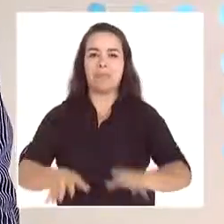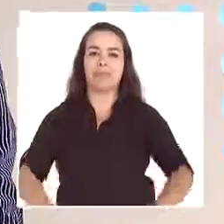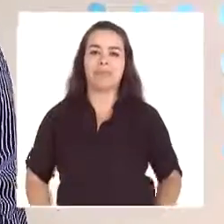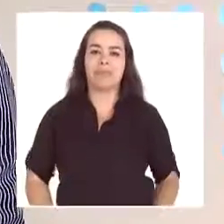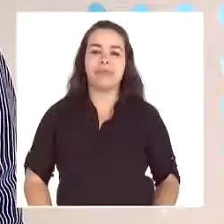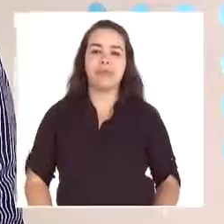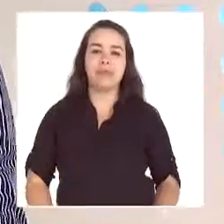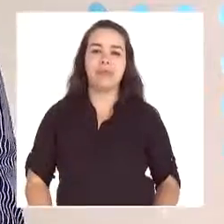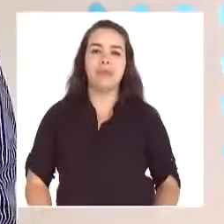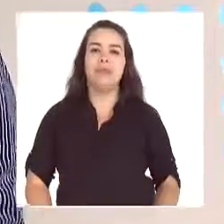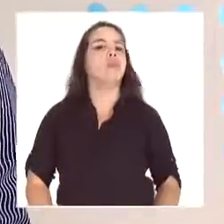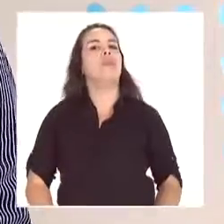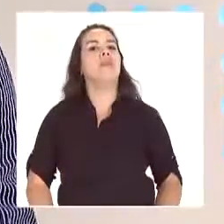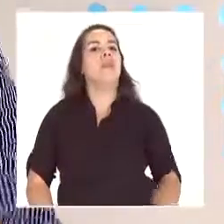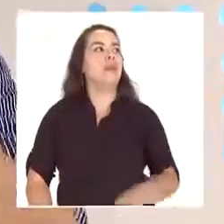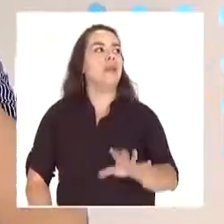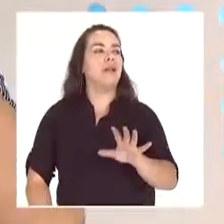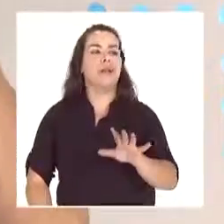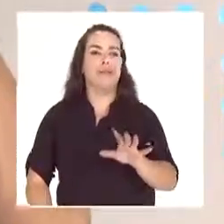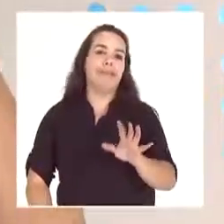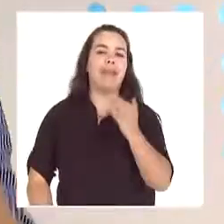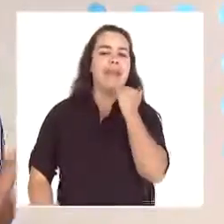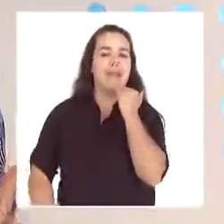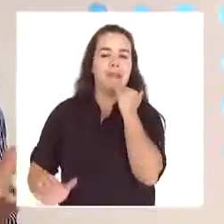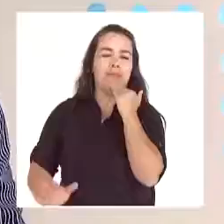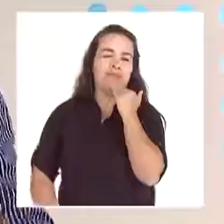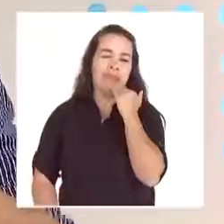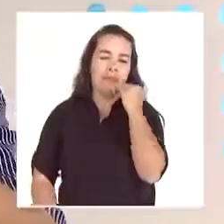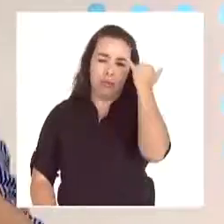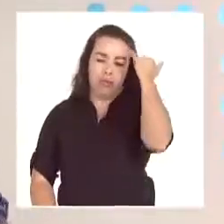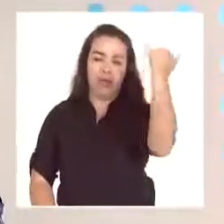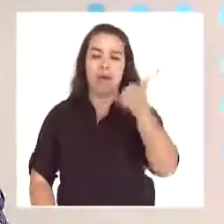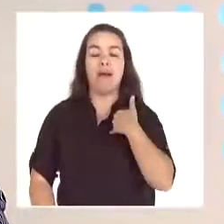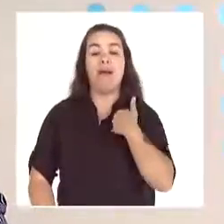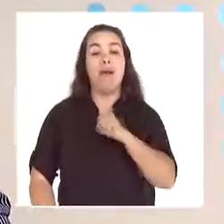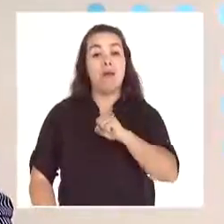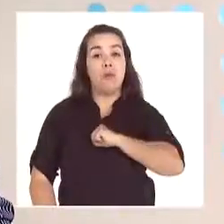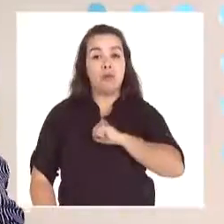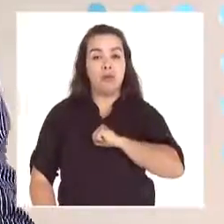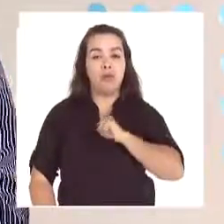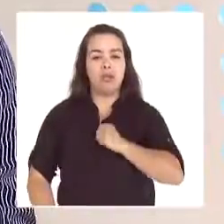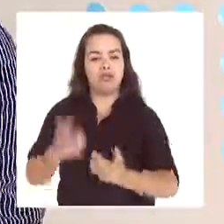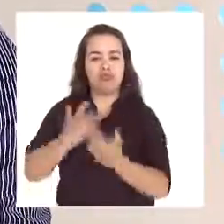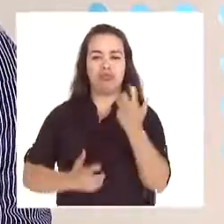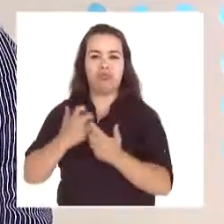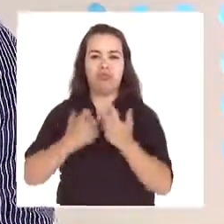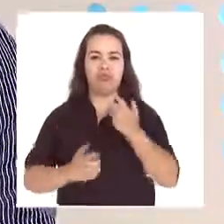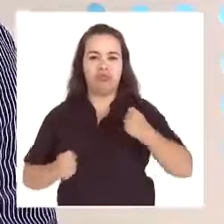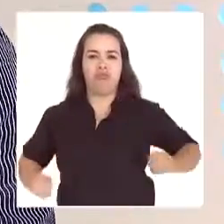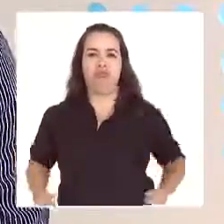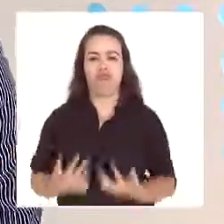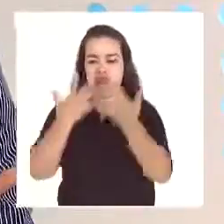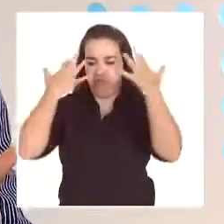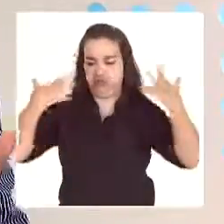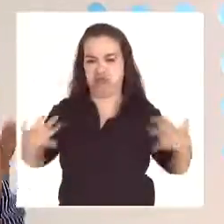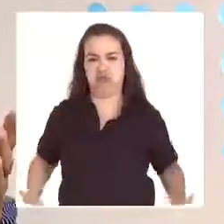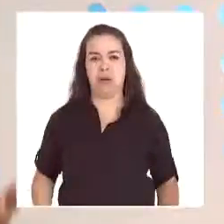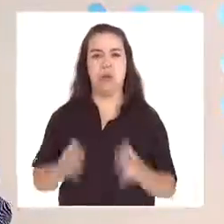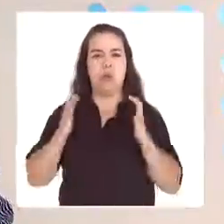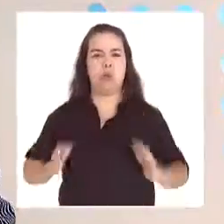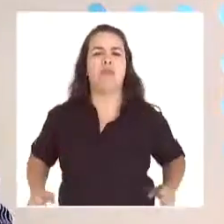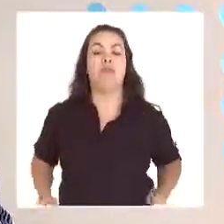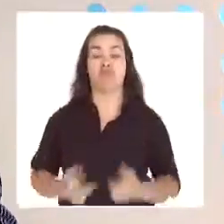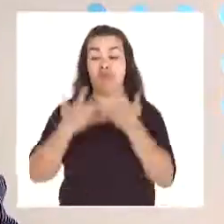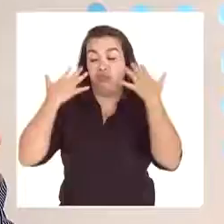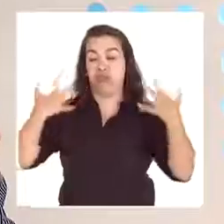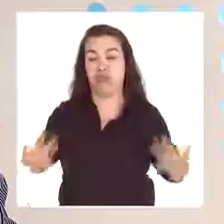Hagamos de cuenta que el corazón es el motor que bombea la sangre al resto del cuerpo. Pero resulta que el motor necesita de